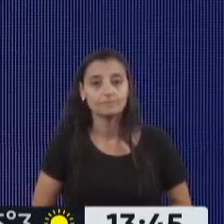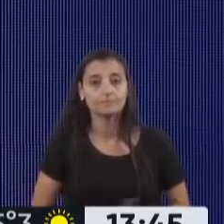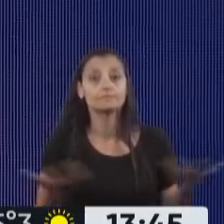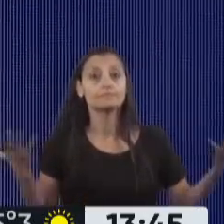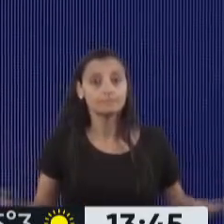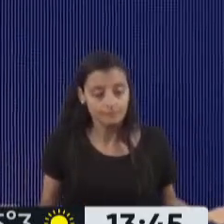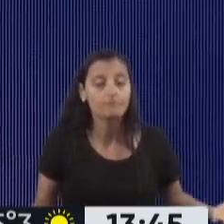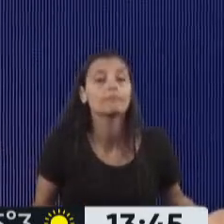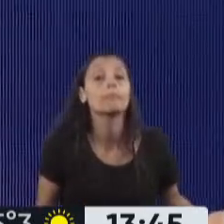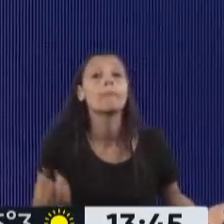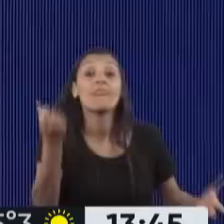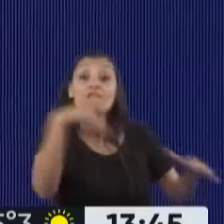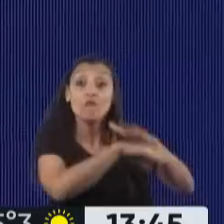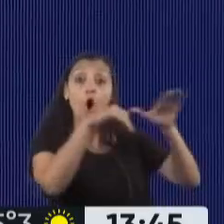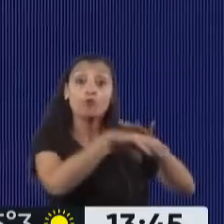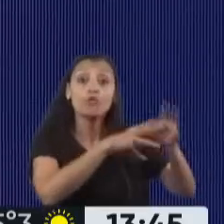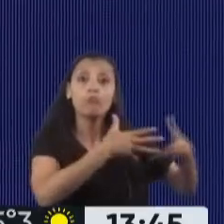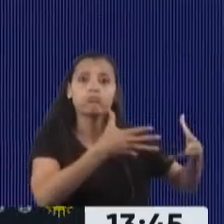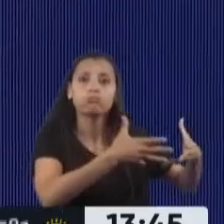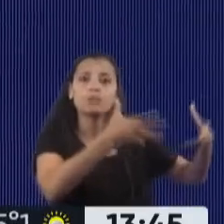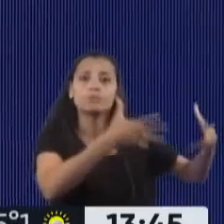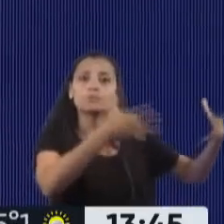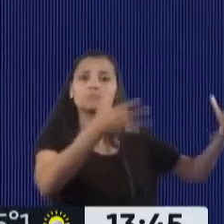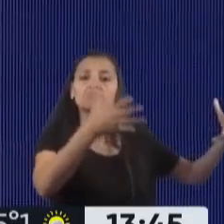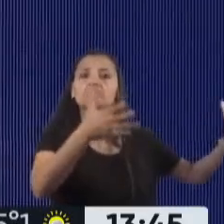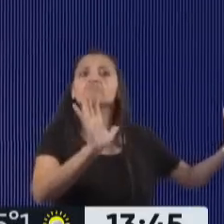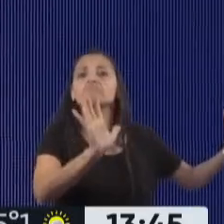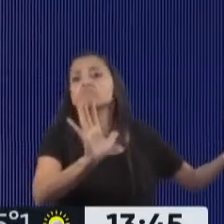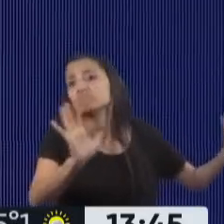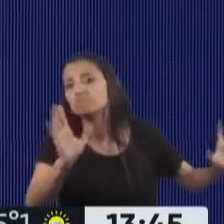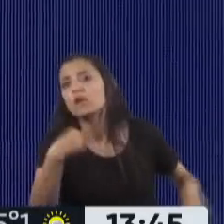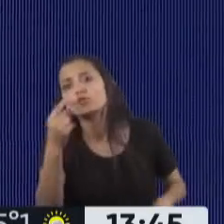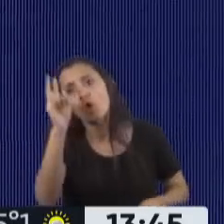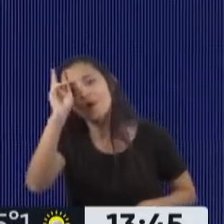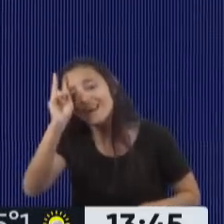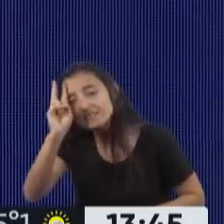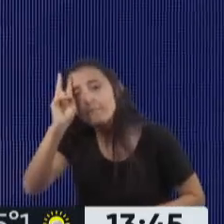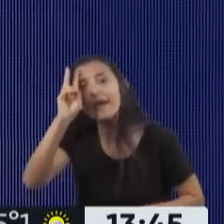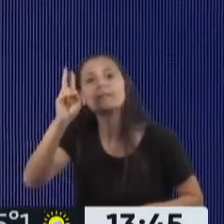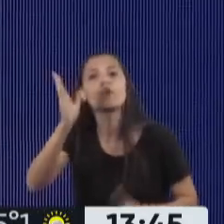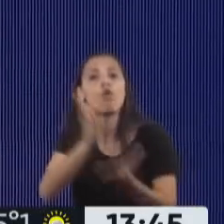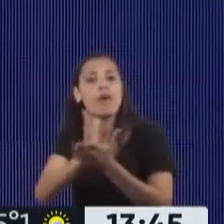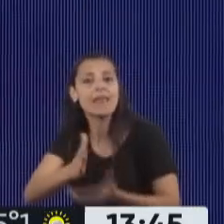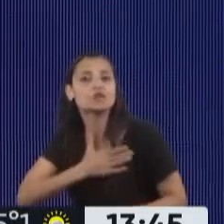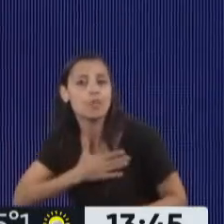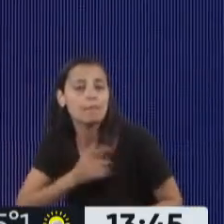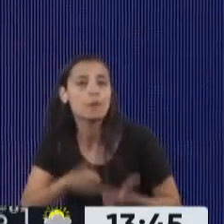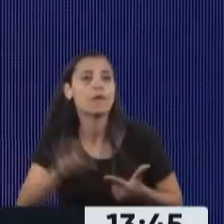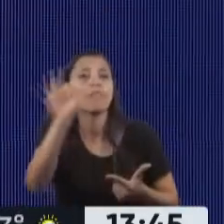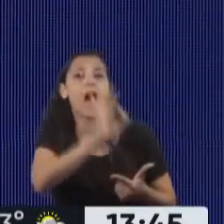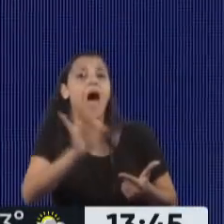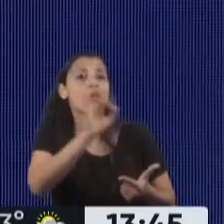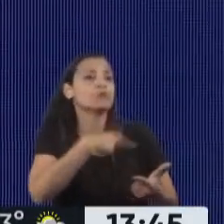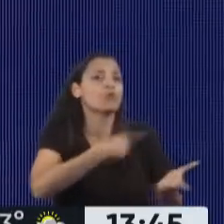sube el flujo de fondos, ya sea porque les respetamos los derechos de propiedad, porque no vamos a permitir que